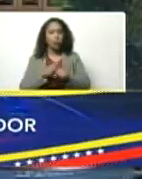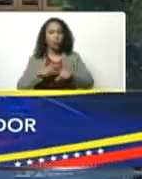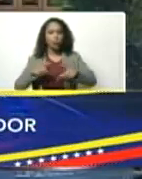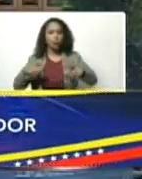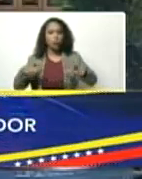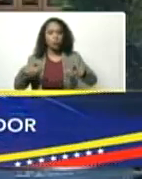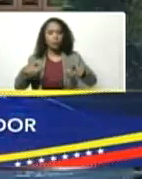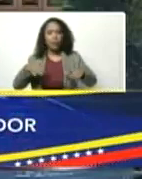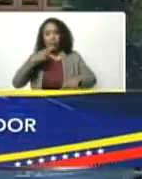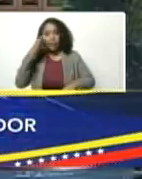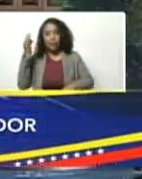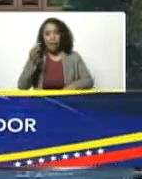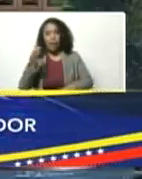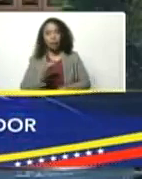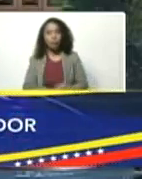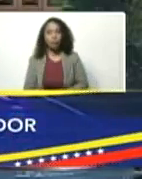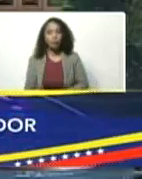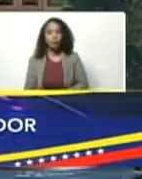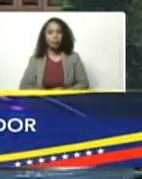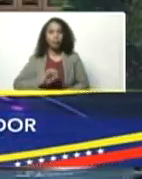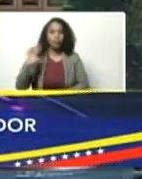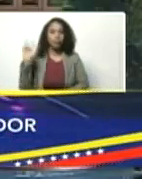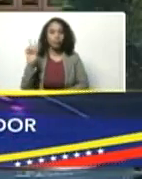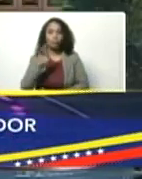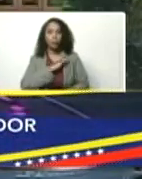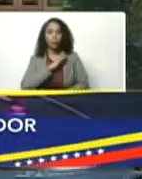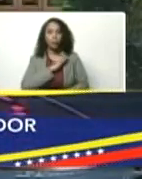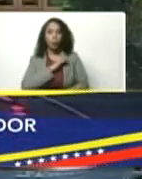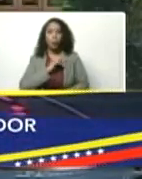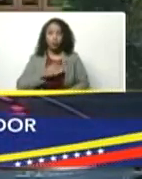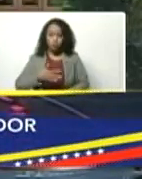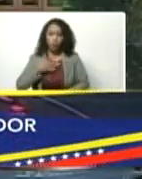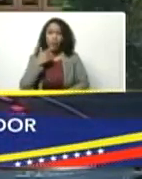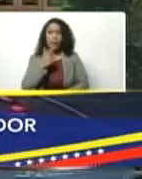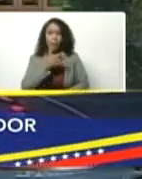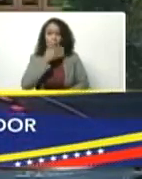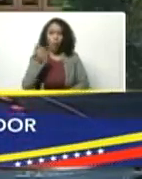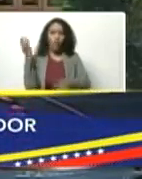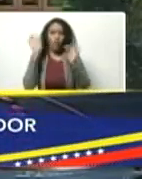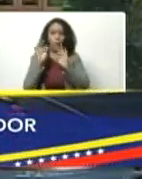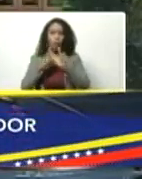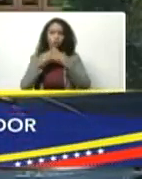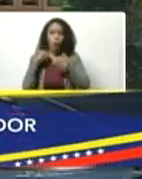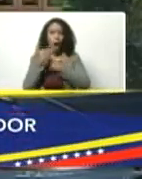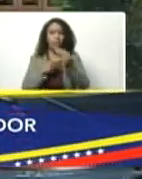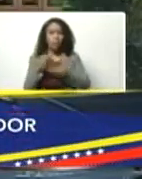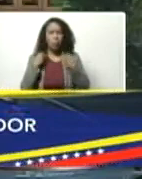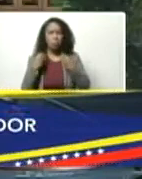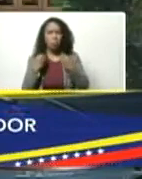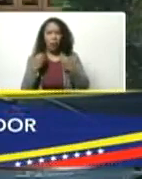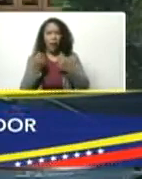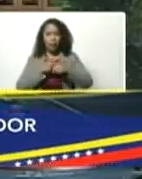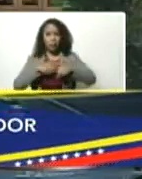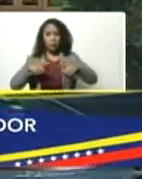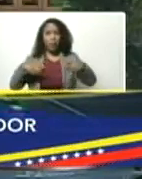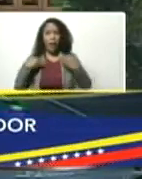crecimiento real de Venezuela. Pudiera decirlo de mejor manera, todo lo que hacemos es por el crecimiento de la